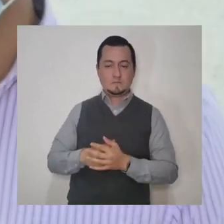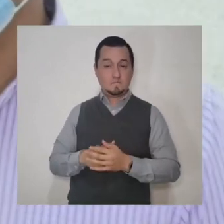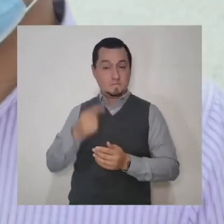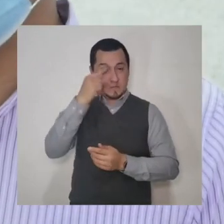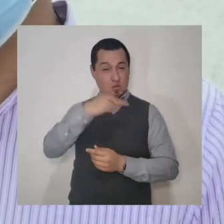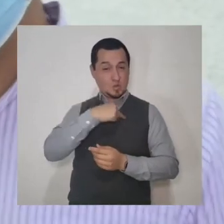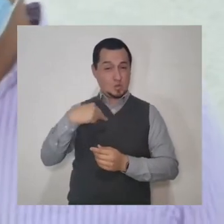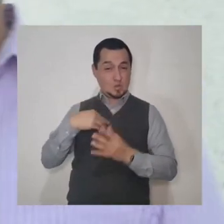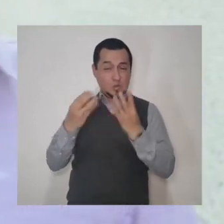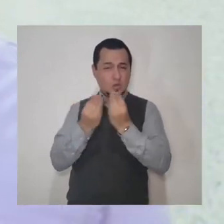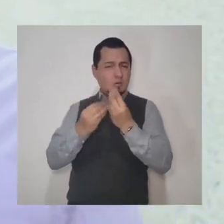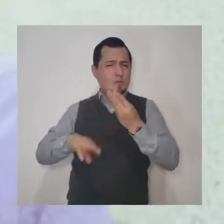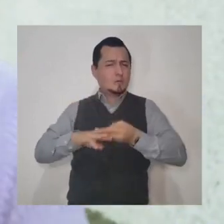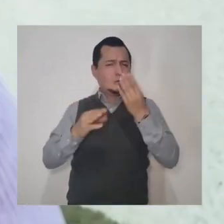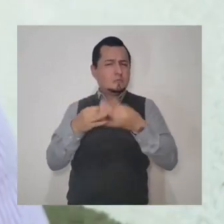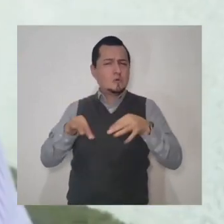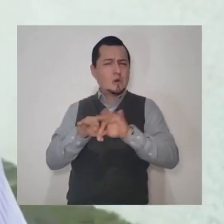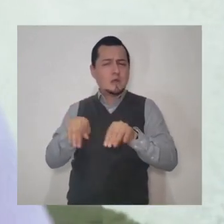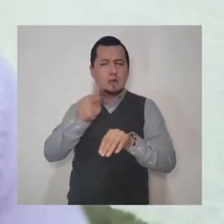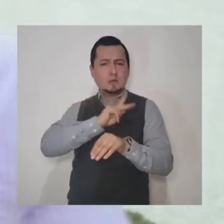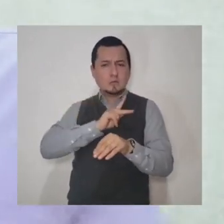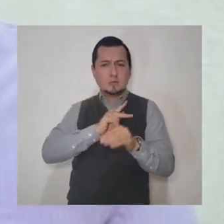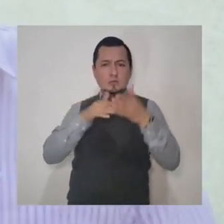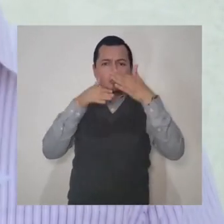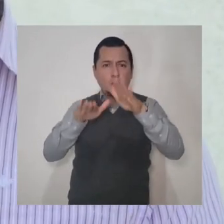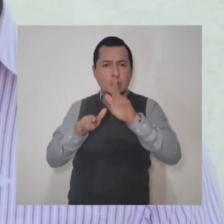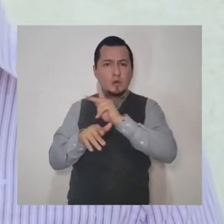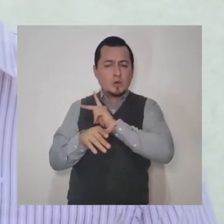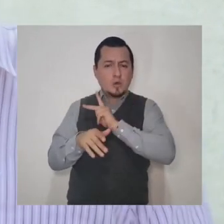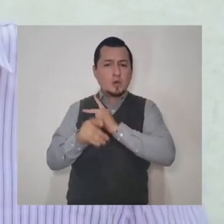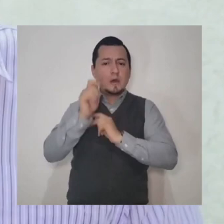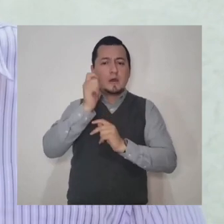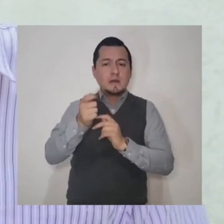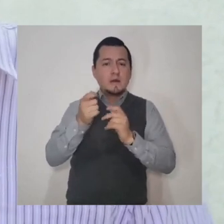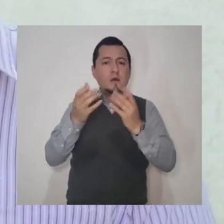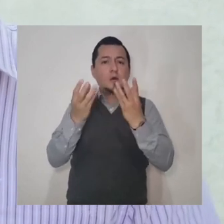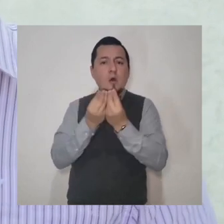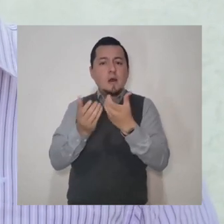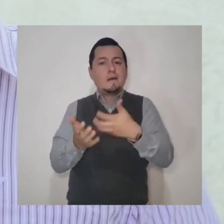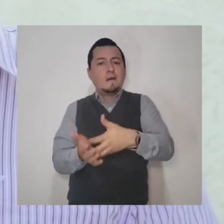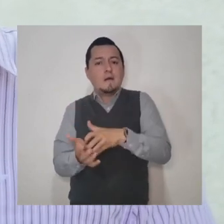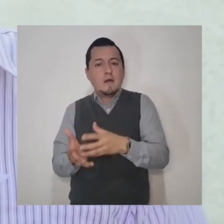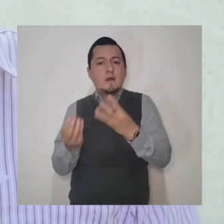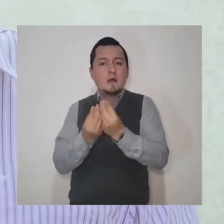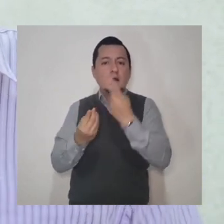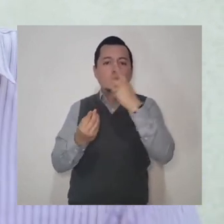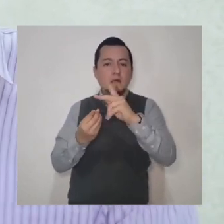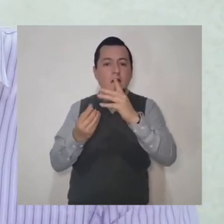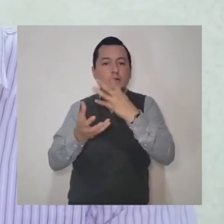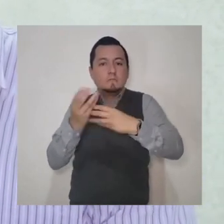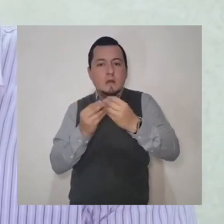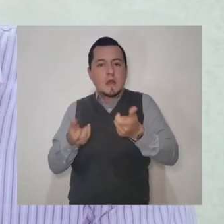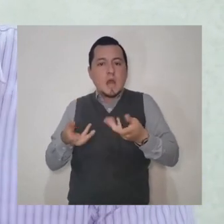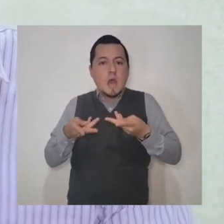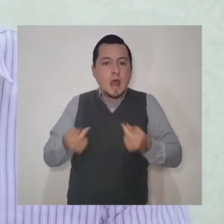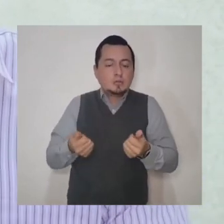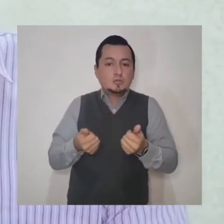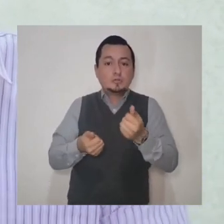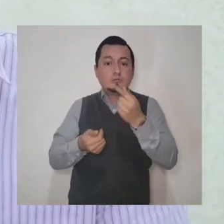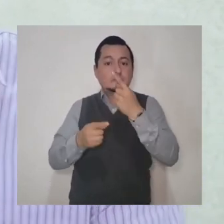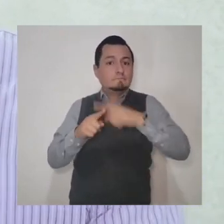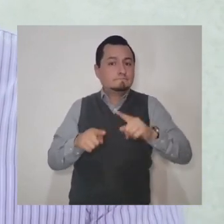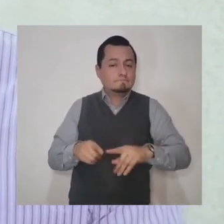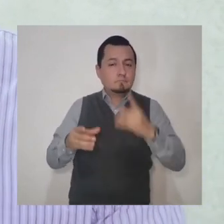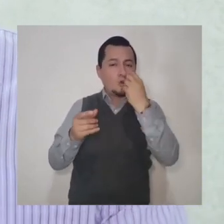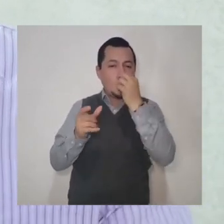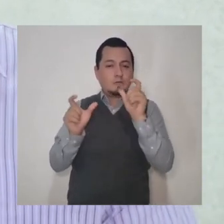Para nosotros son muy indispensables, sobre todo lo que es el consumo, el ahorro del combustible que tenemos dentro del gasto